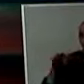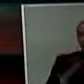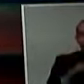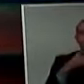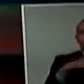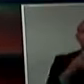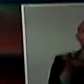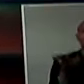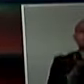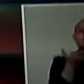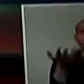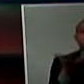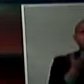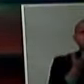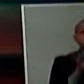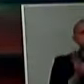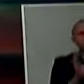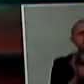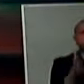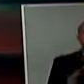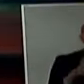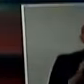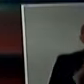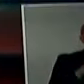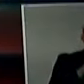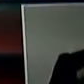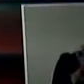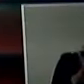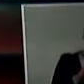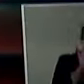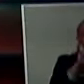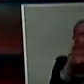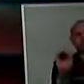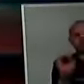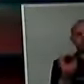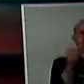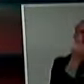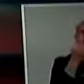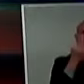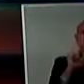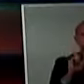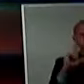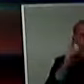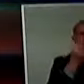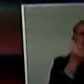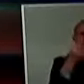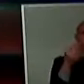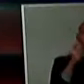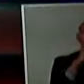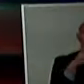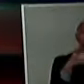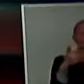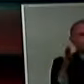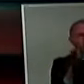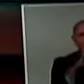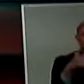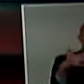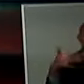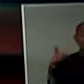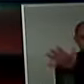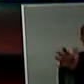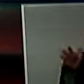tropical entre 65-80 kilómetros por hora, con rachas de más de 100, ya pueden seguir